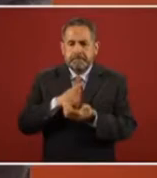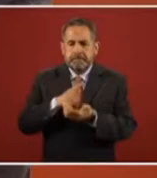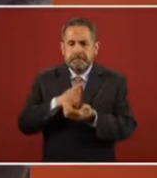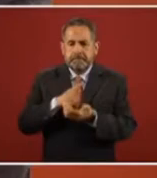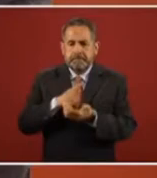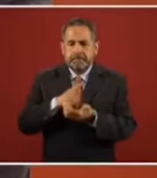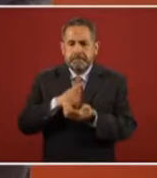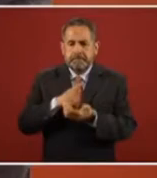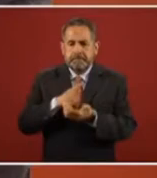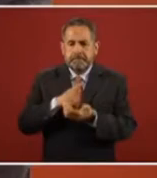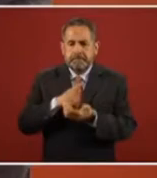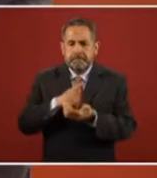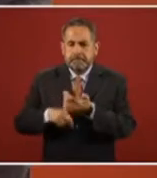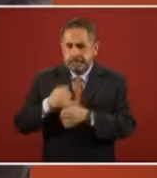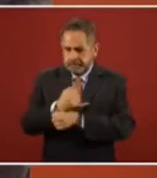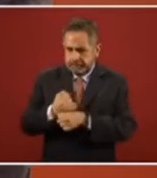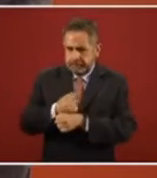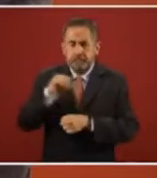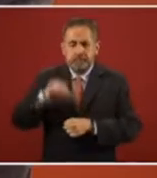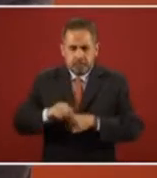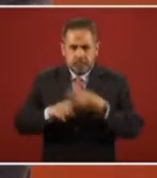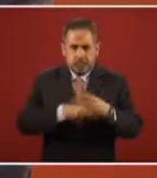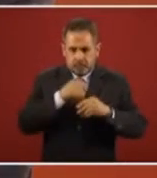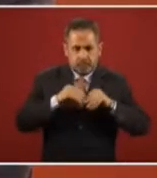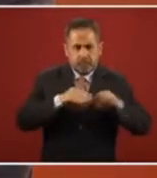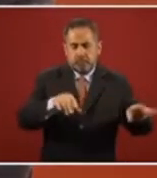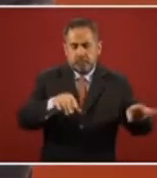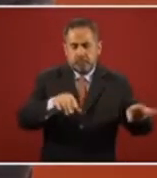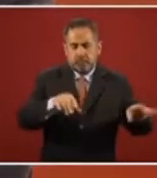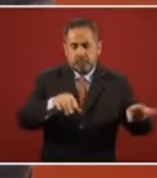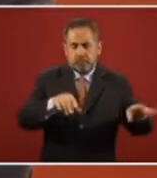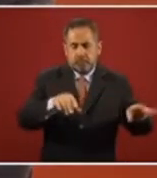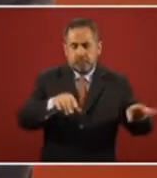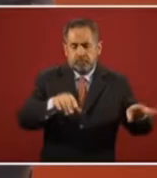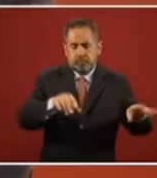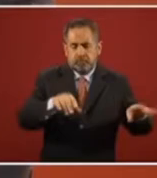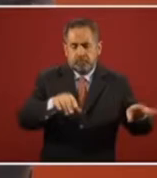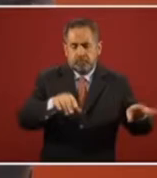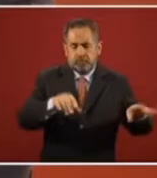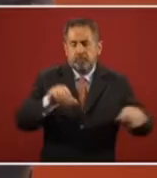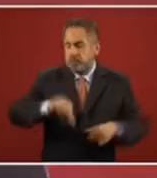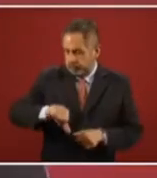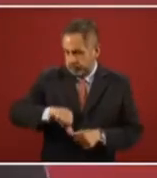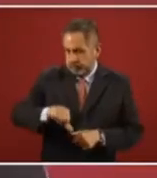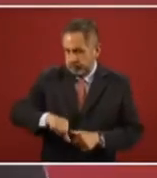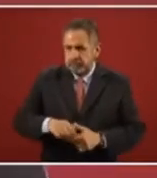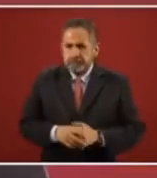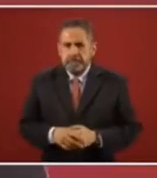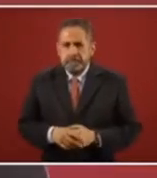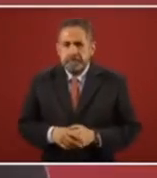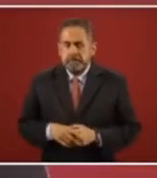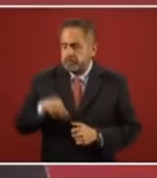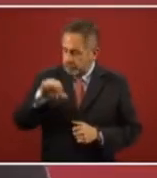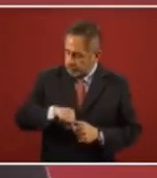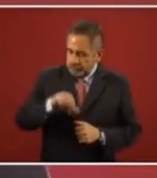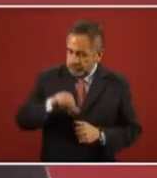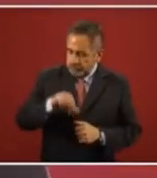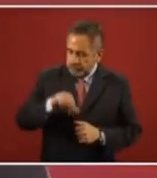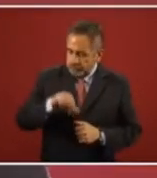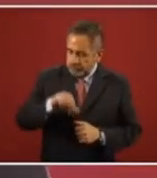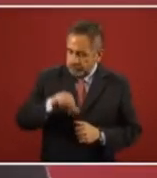guadix investigations a día de hoy desde que tenemos este